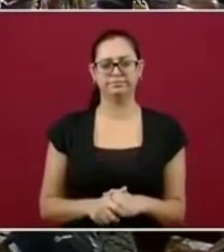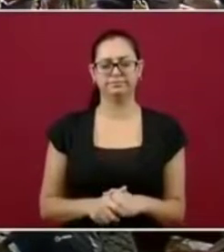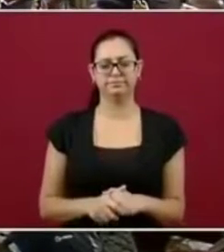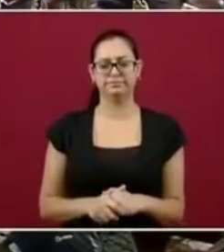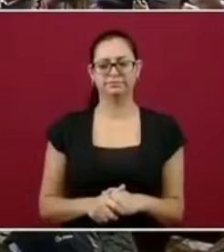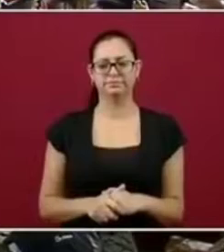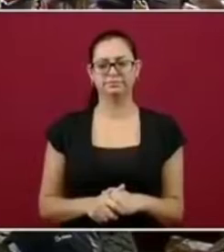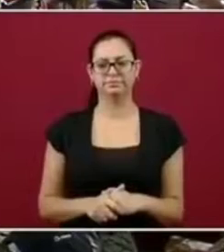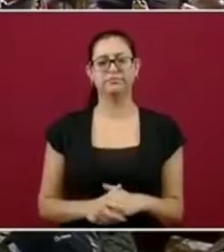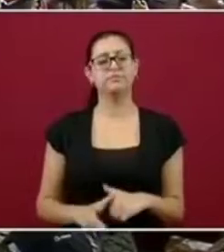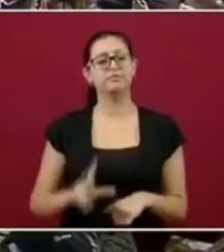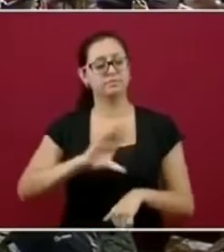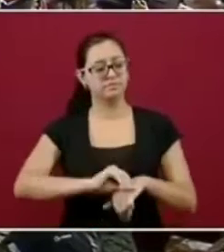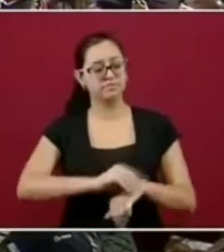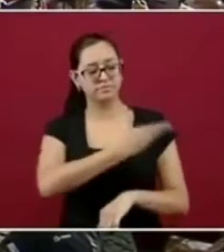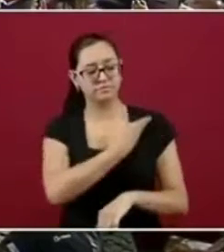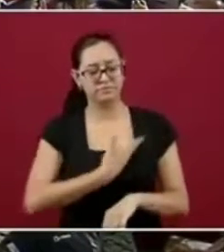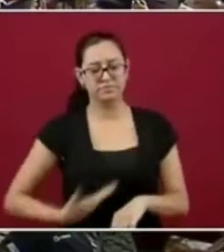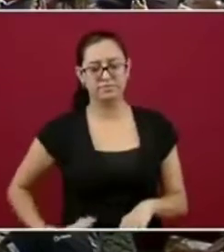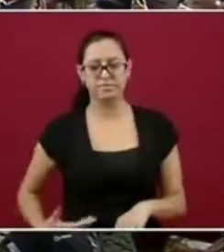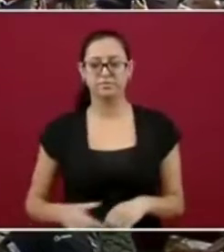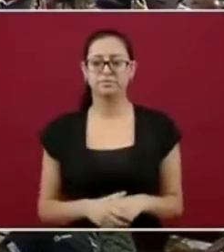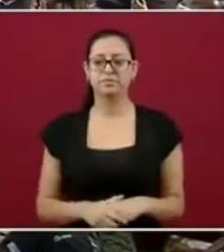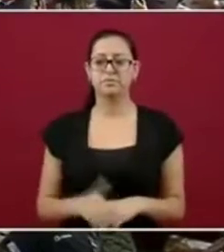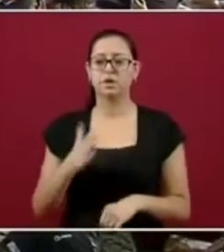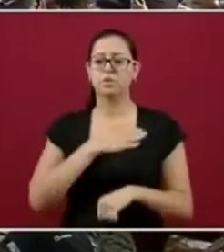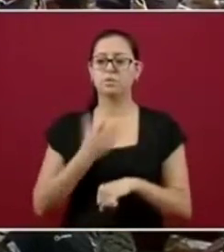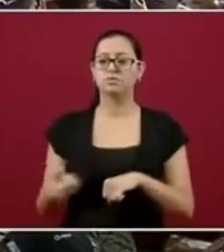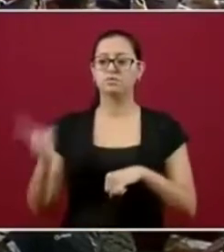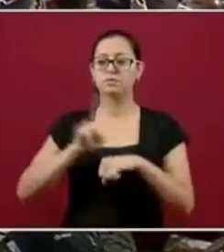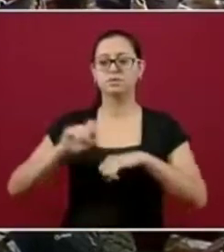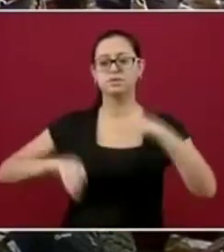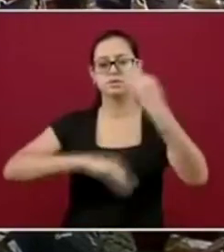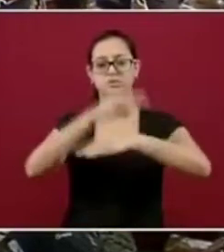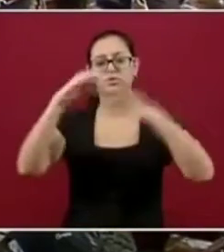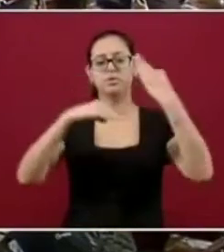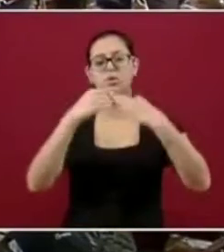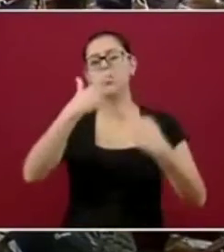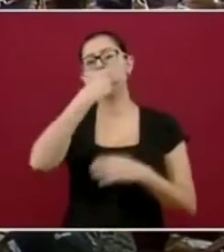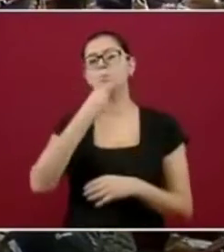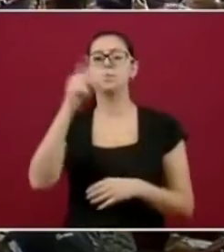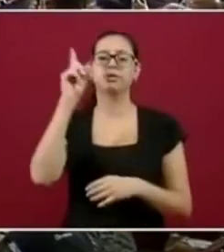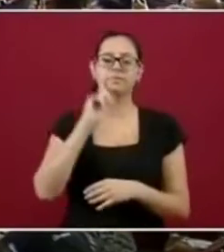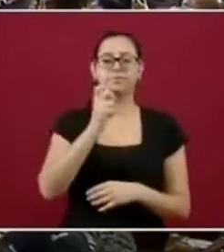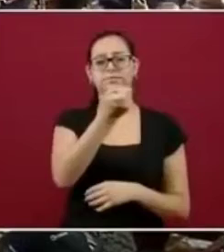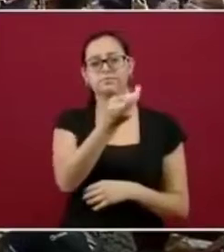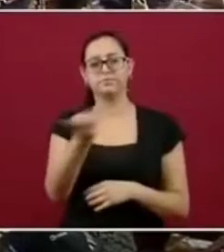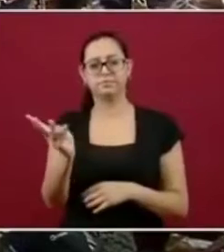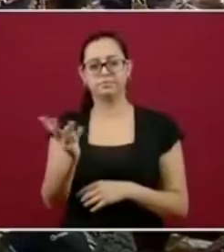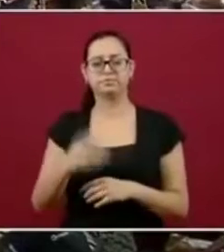Con su permiso, señor presidente. Buenos días a todas, a todos.